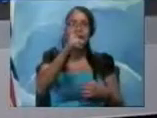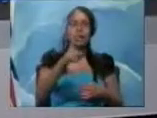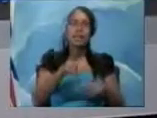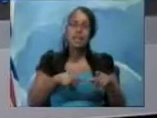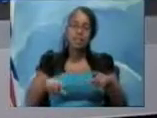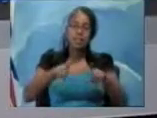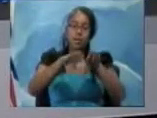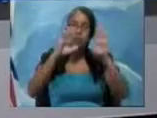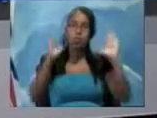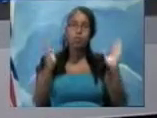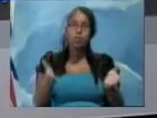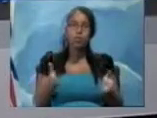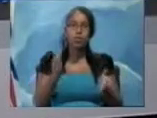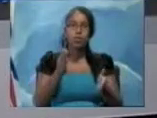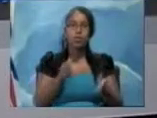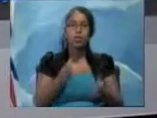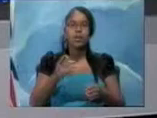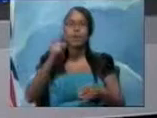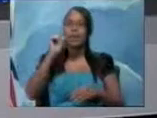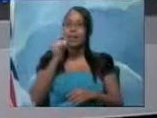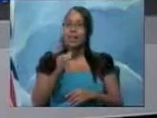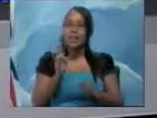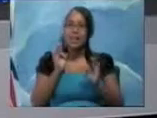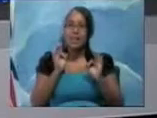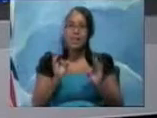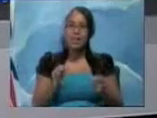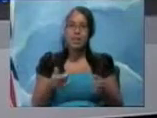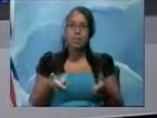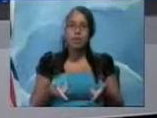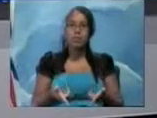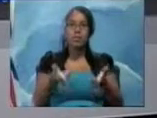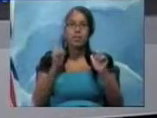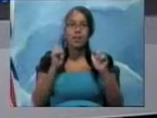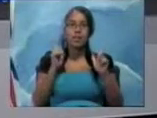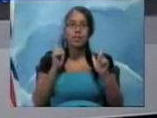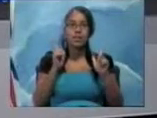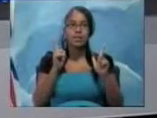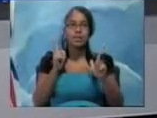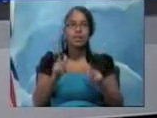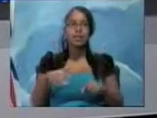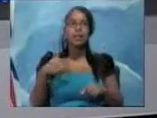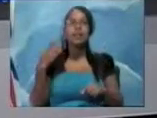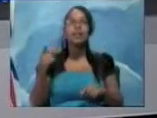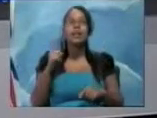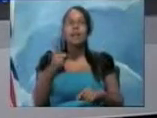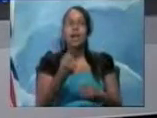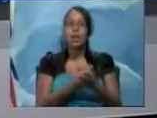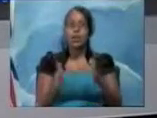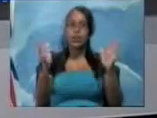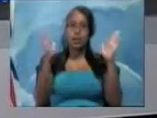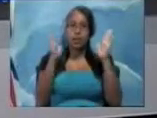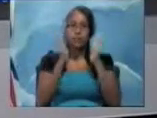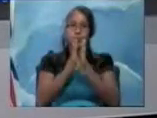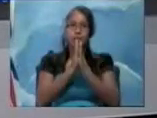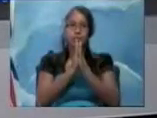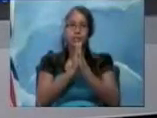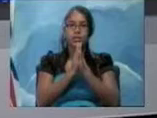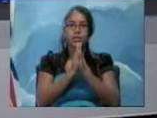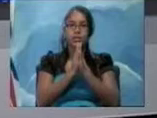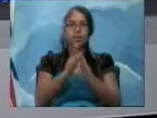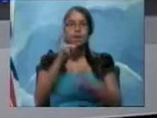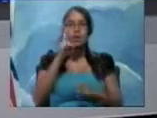alma en el sepul ni permitirás ni permitirás que tu santo Santo